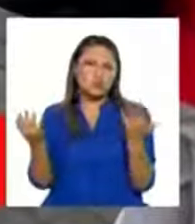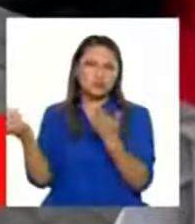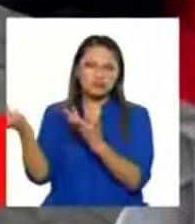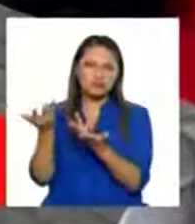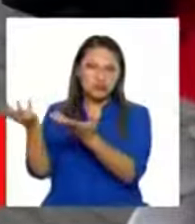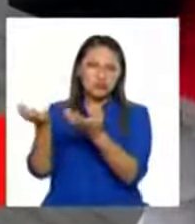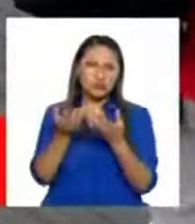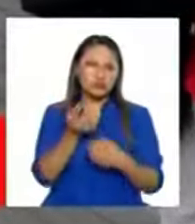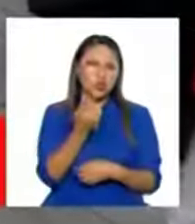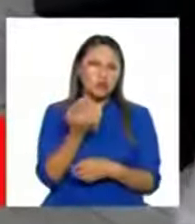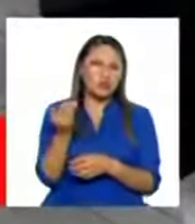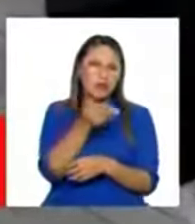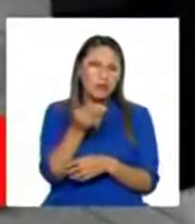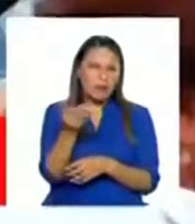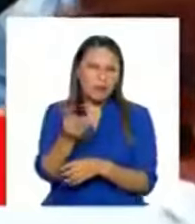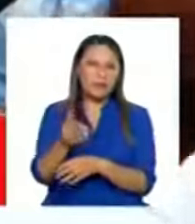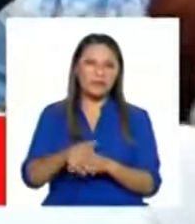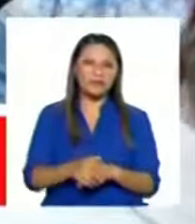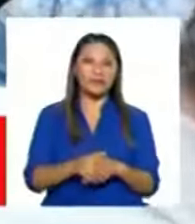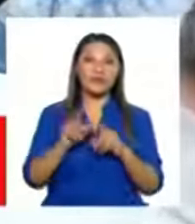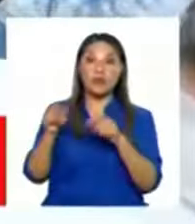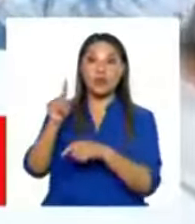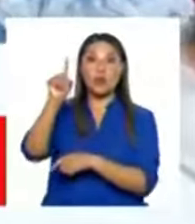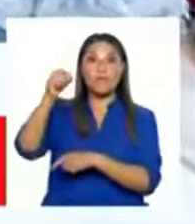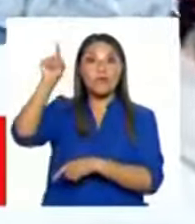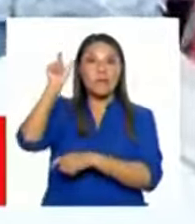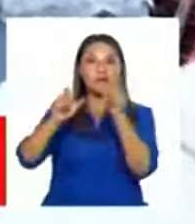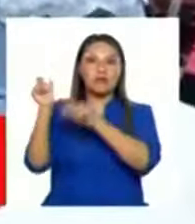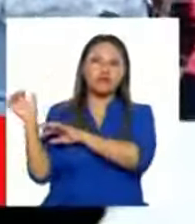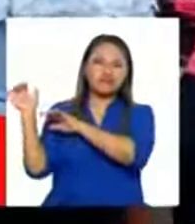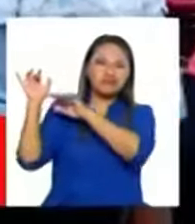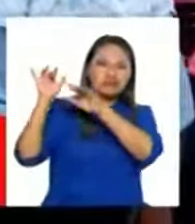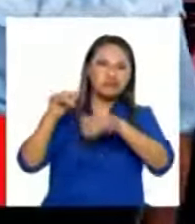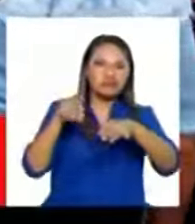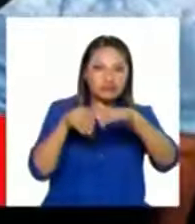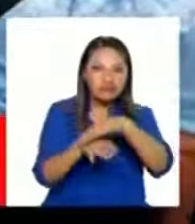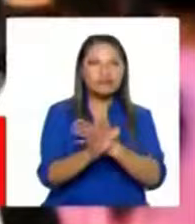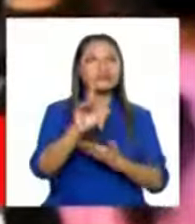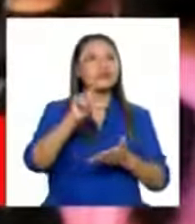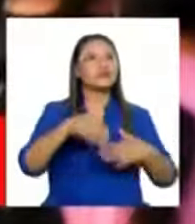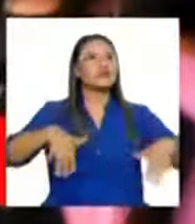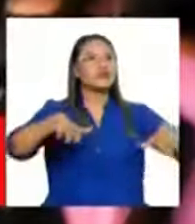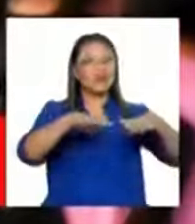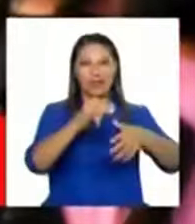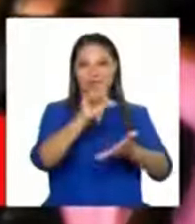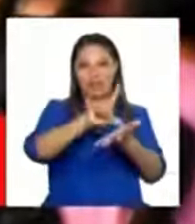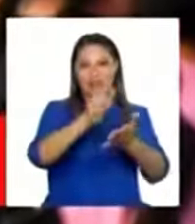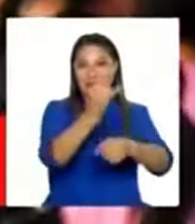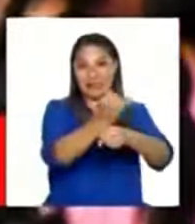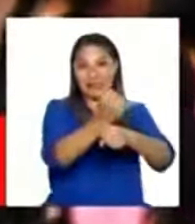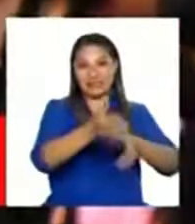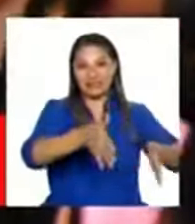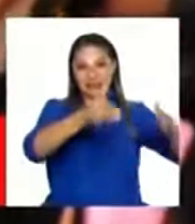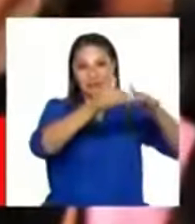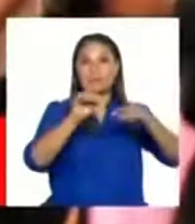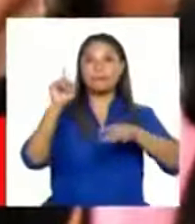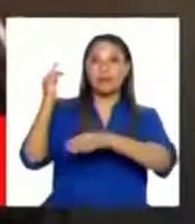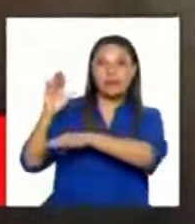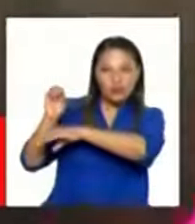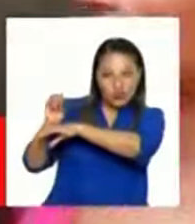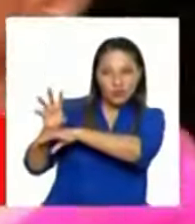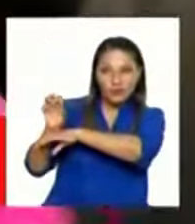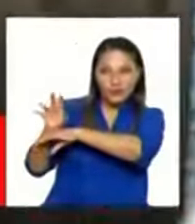Asimismo, estima que 1 millón de personas visitarán los templos de la capital. Ante ello, brindó algunas